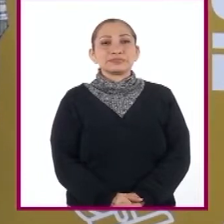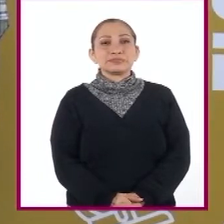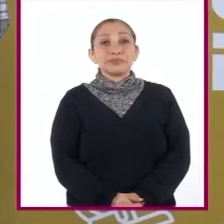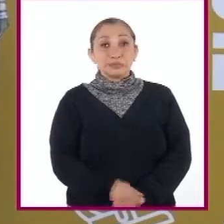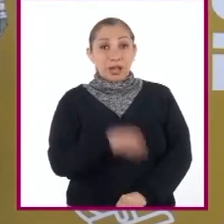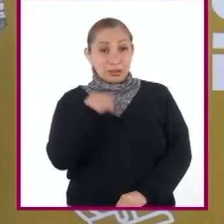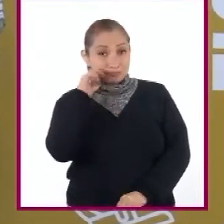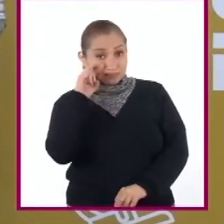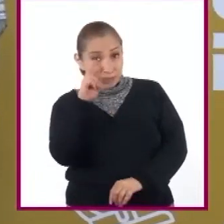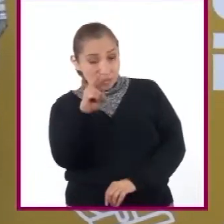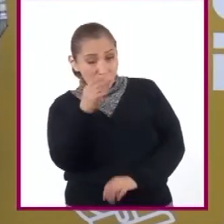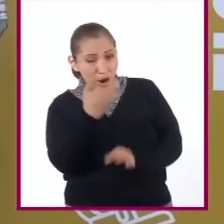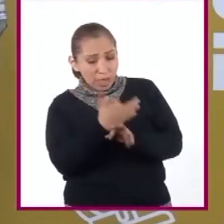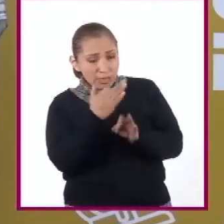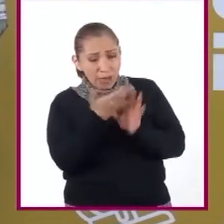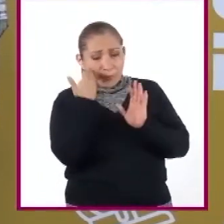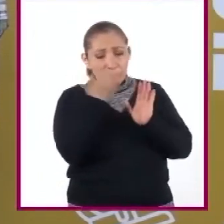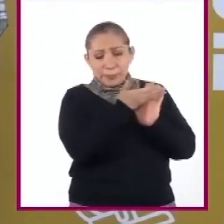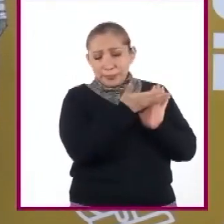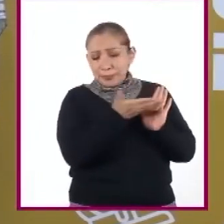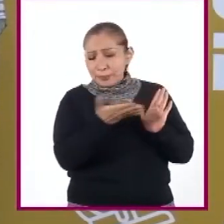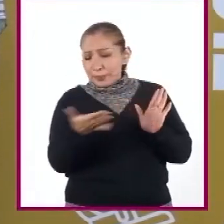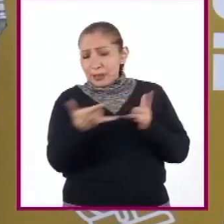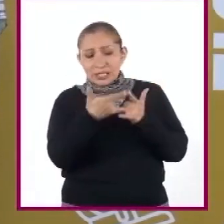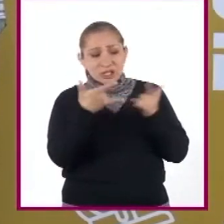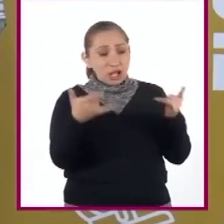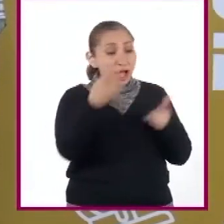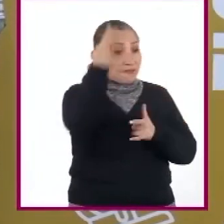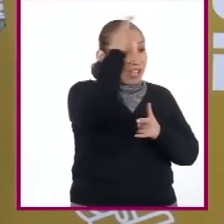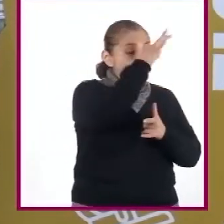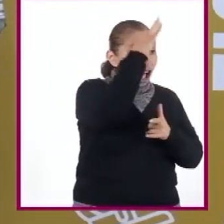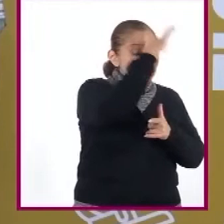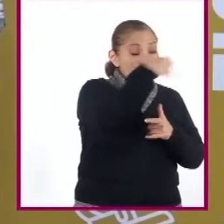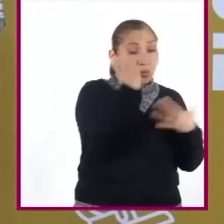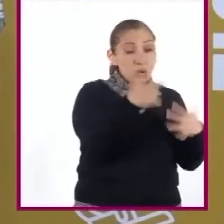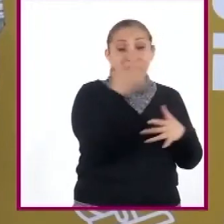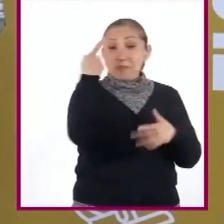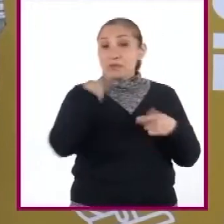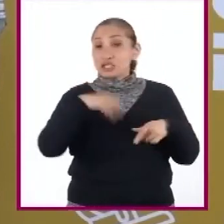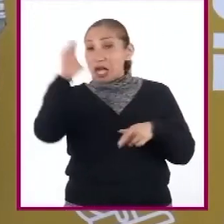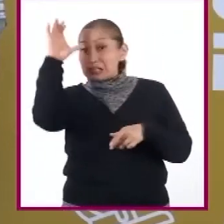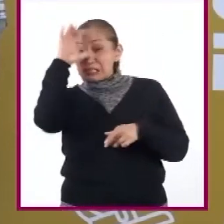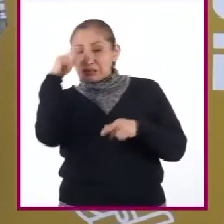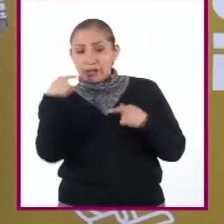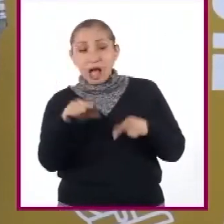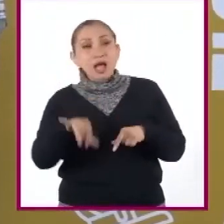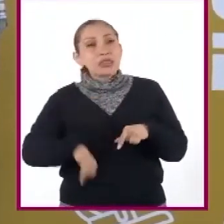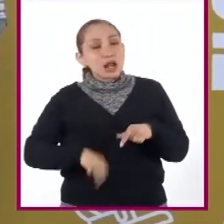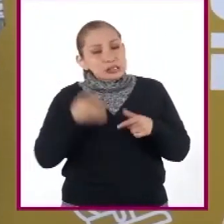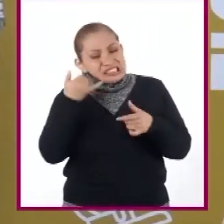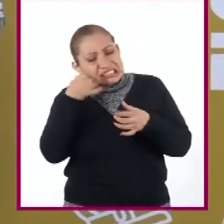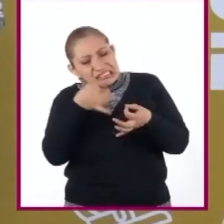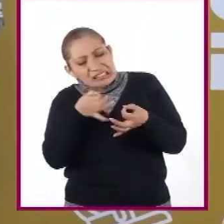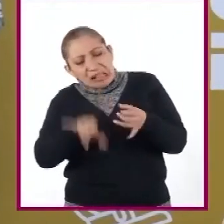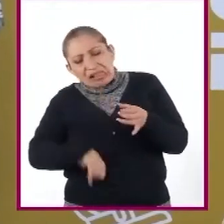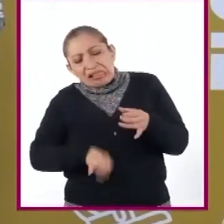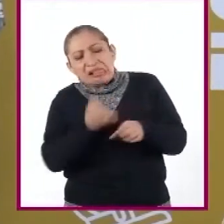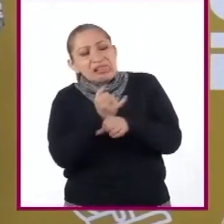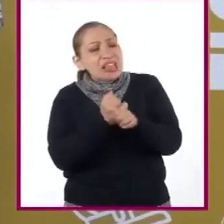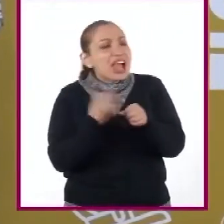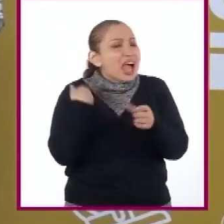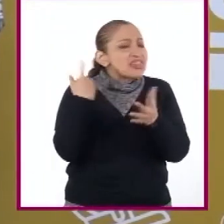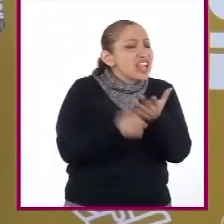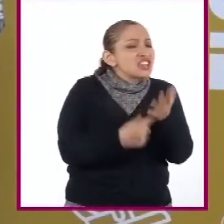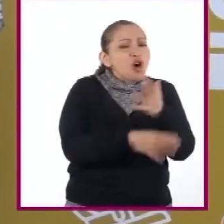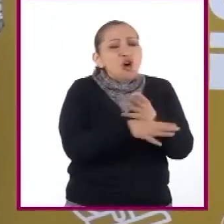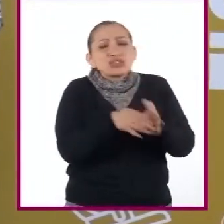Según pudimos observar, a lo largo de la historia, desde filósofos hasta científicos, se han interesado por investigar de qué están